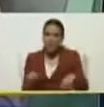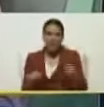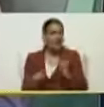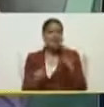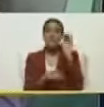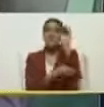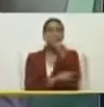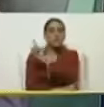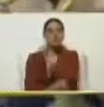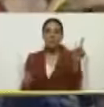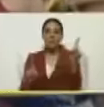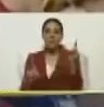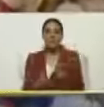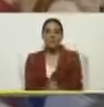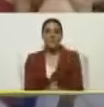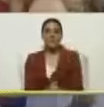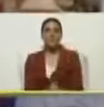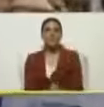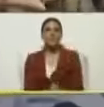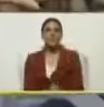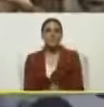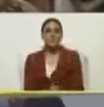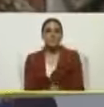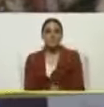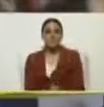Ni podrán.